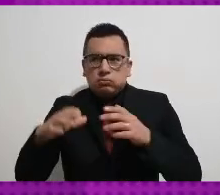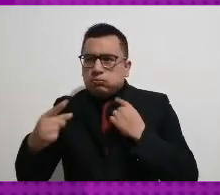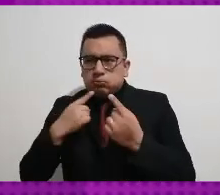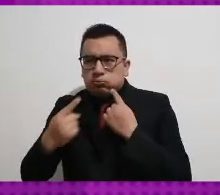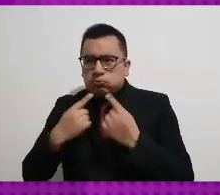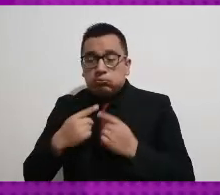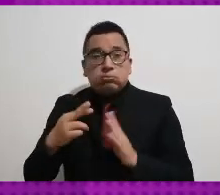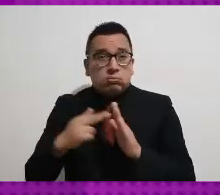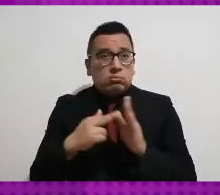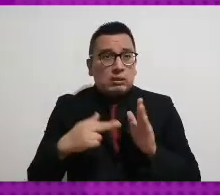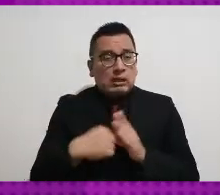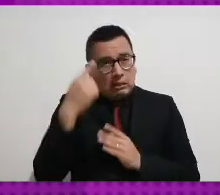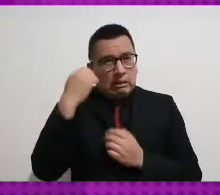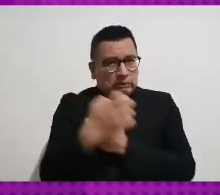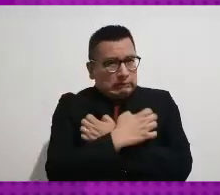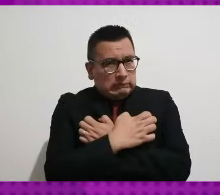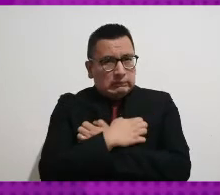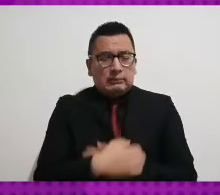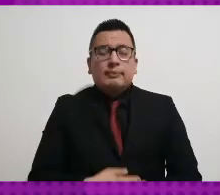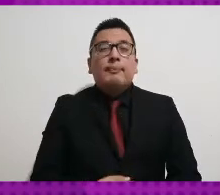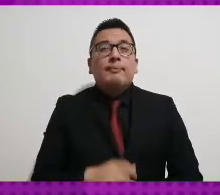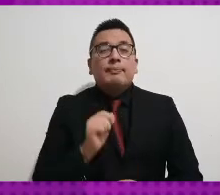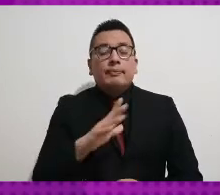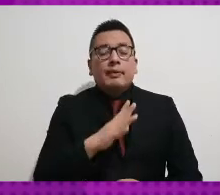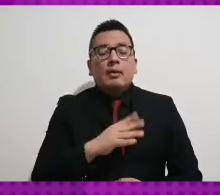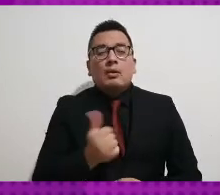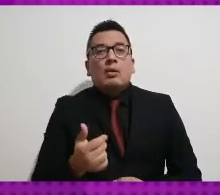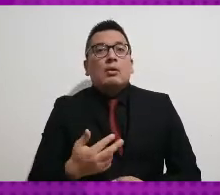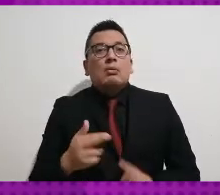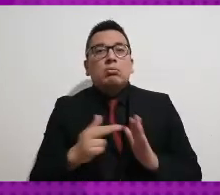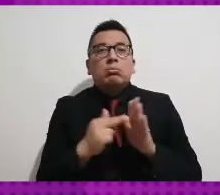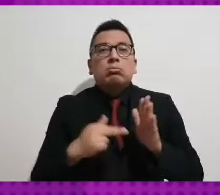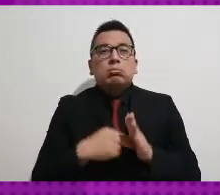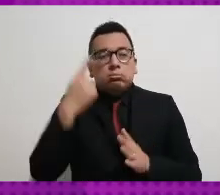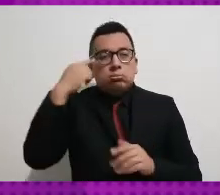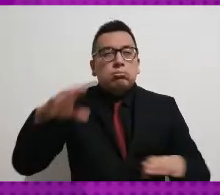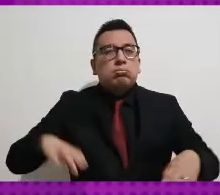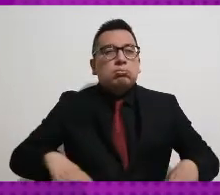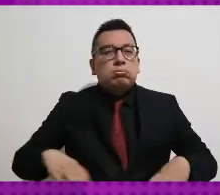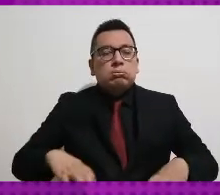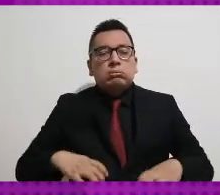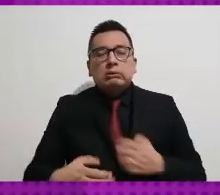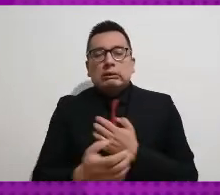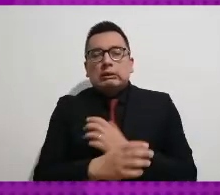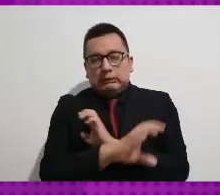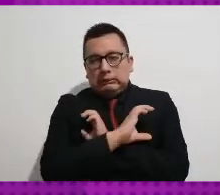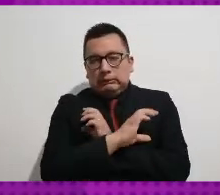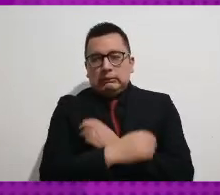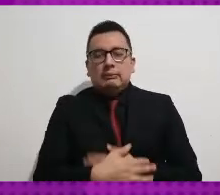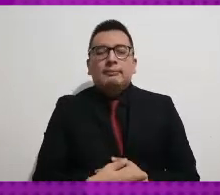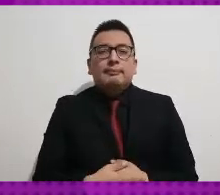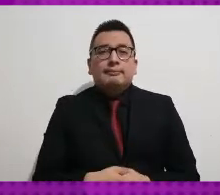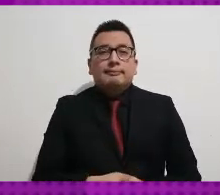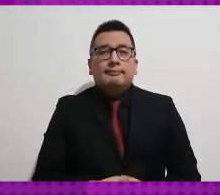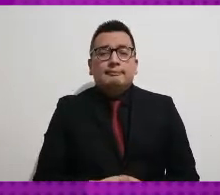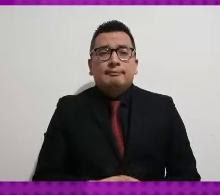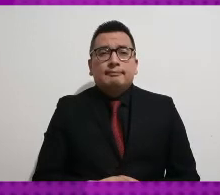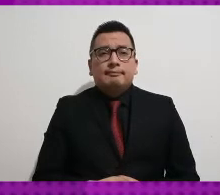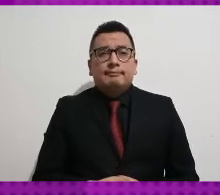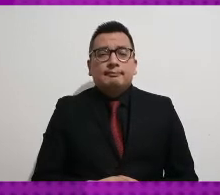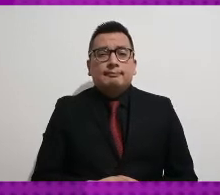control y asimismo viene aquí el código de conducta que fue emitido por el Instituto Electoral y aprobado por este órgano interno de